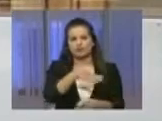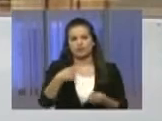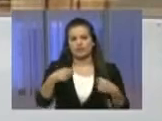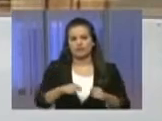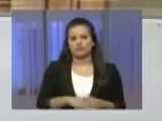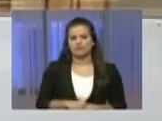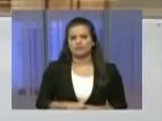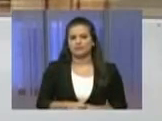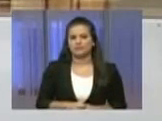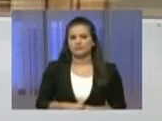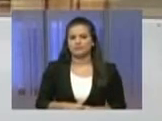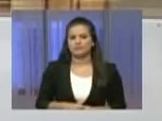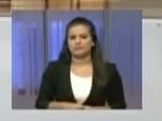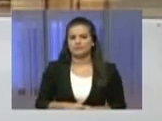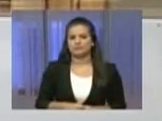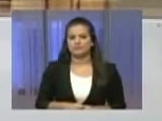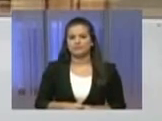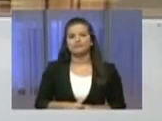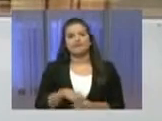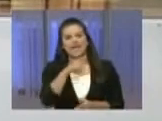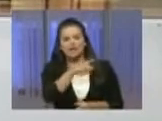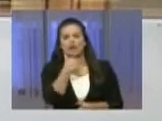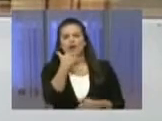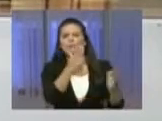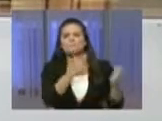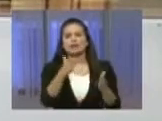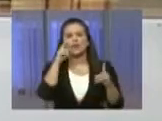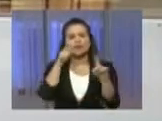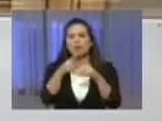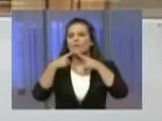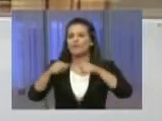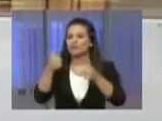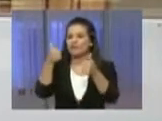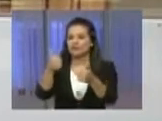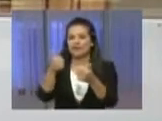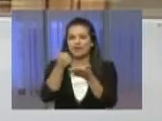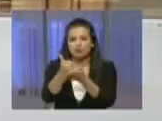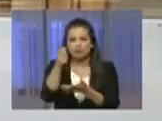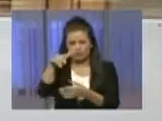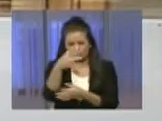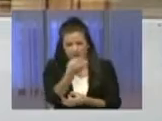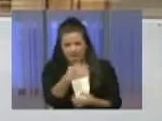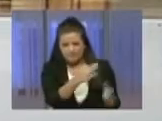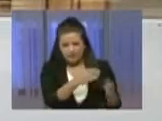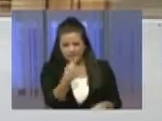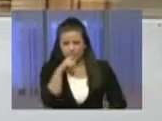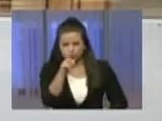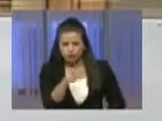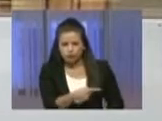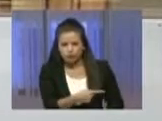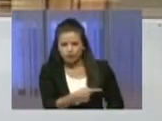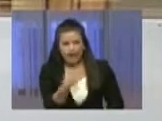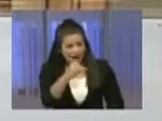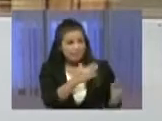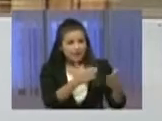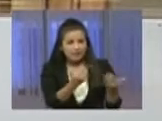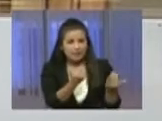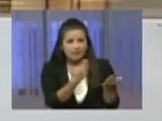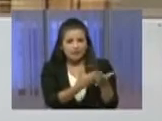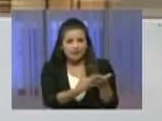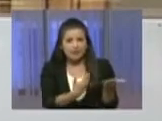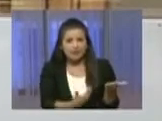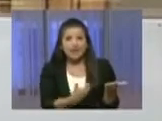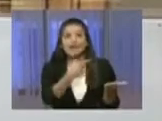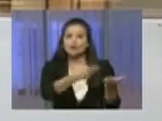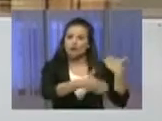violencia Ellos tienen algún un plan para beneficiar a nuestro pueblo yo solamente pregunto ahí ya tuvieron la